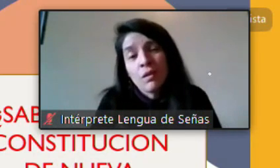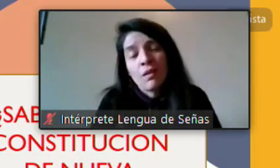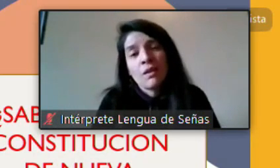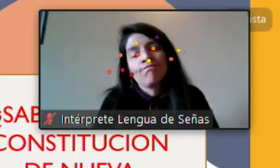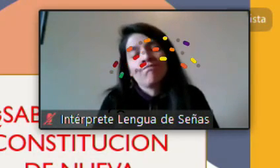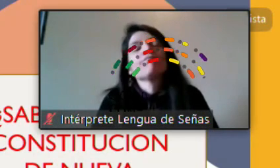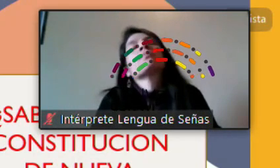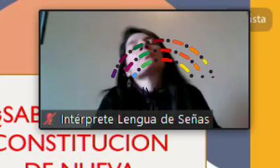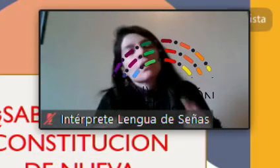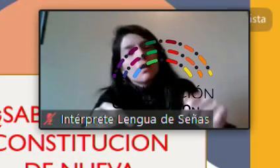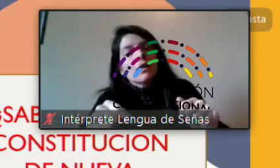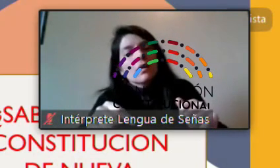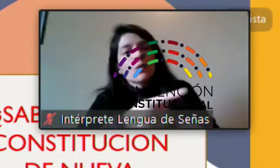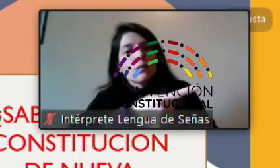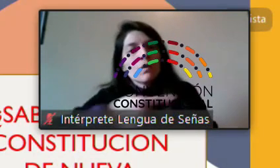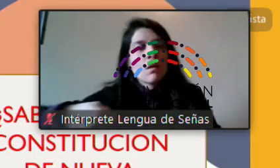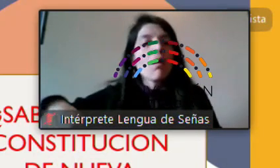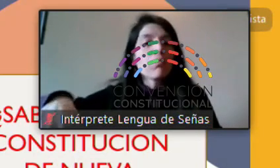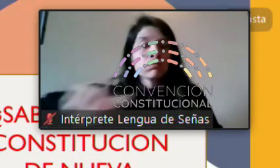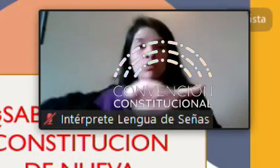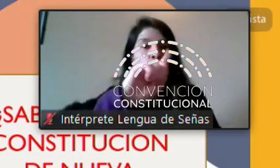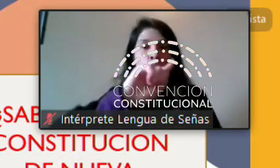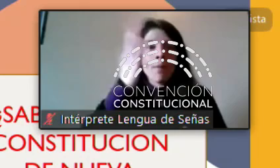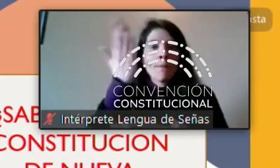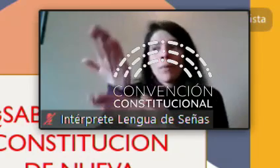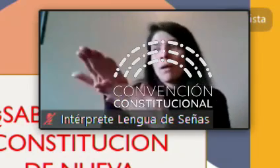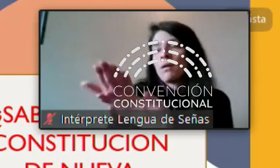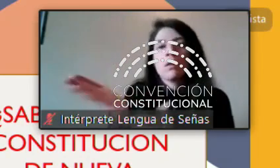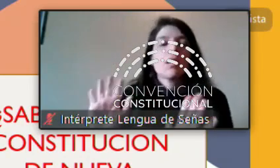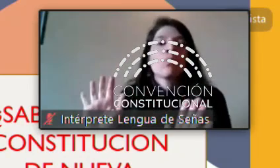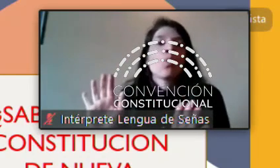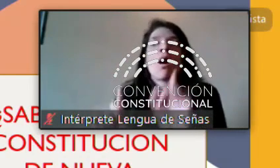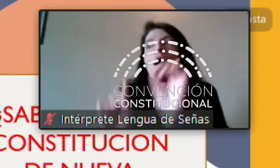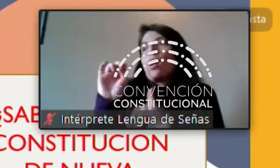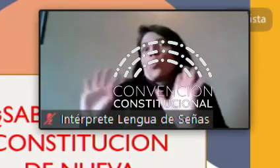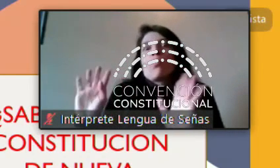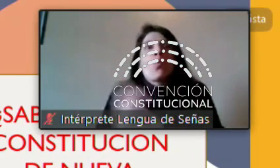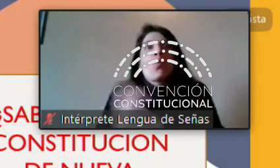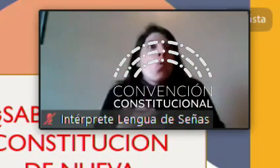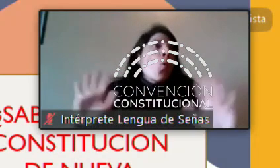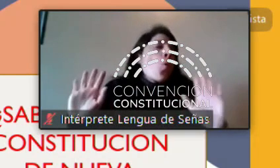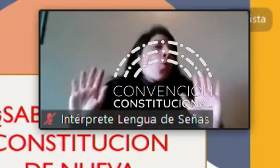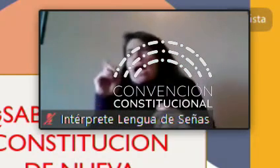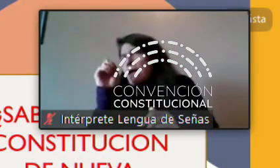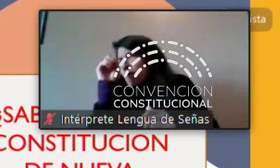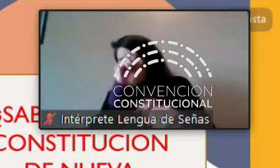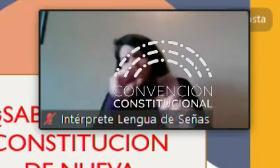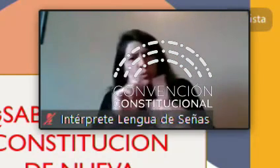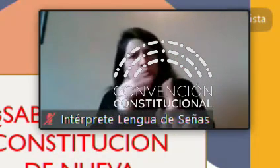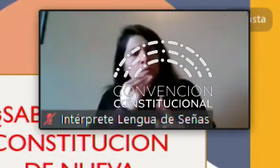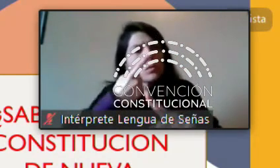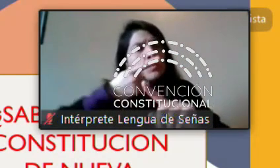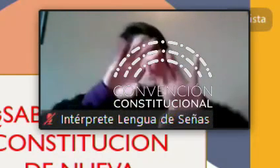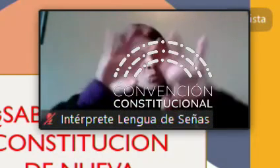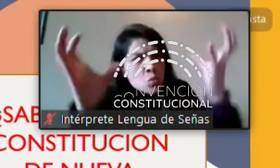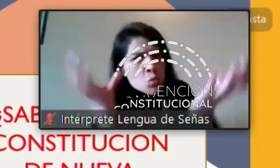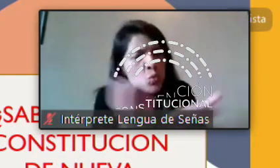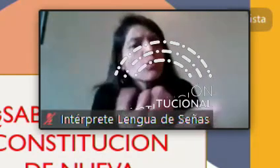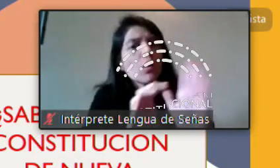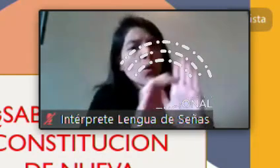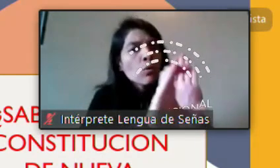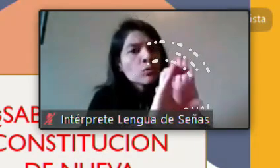Ahora nosotros no estamos pidiendo nada del otro mundo. También en el mundo las constituciones